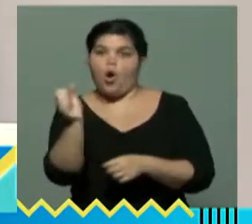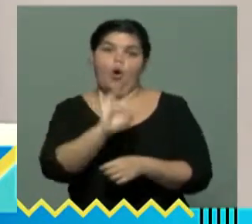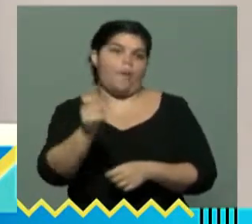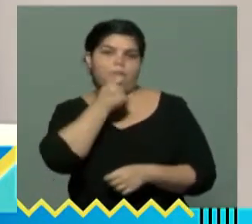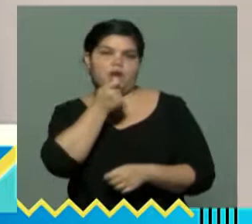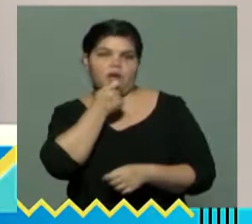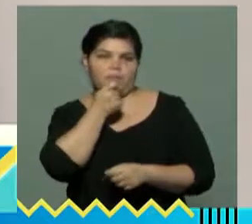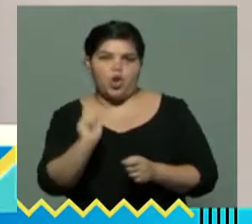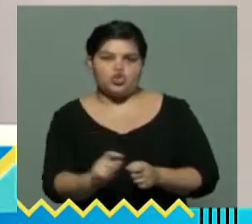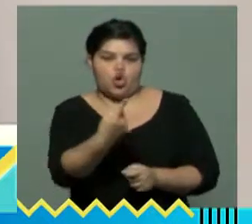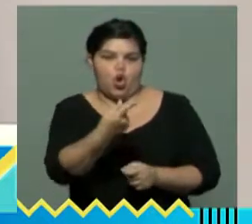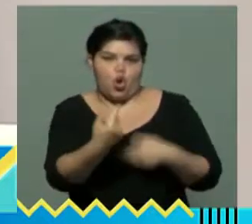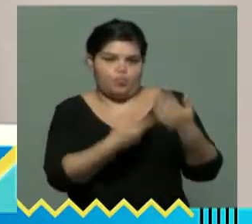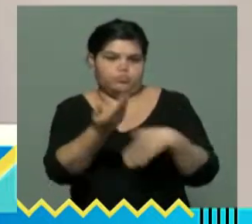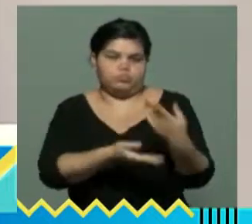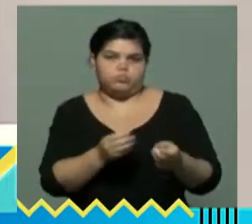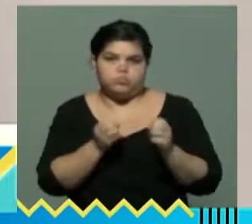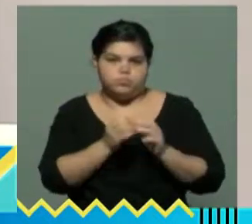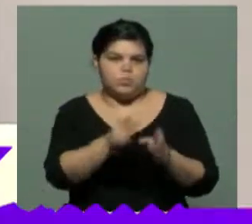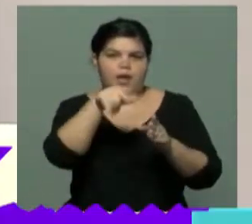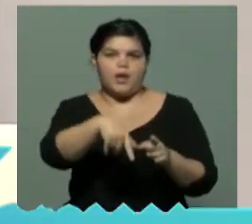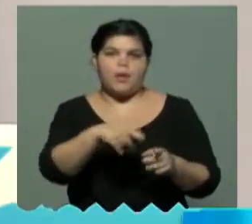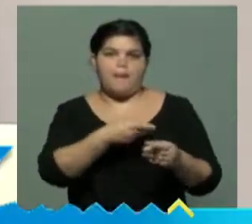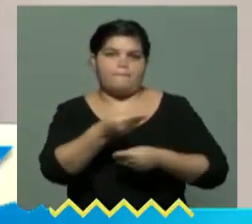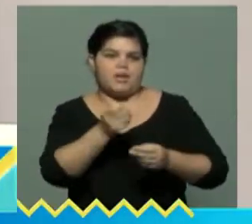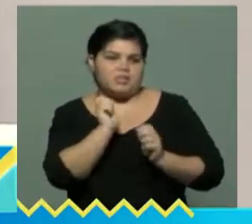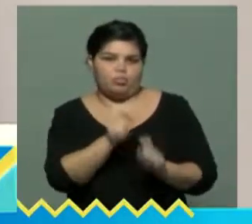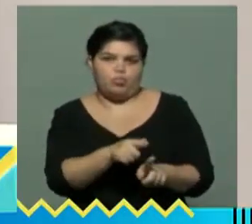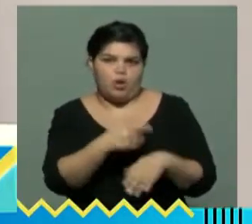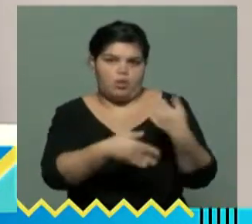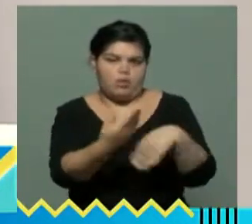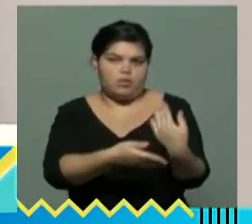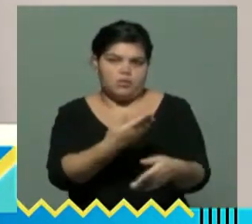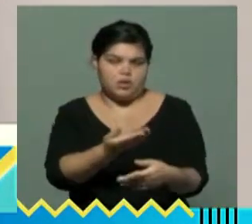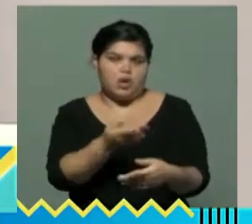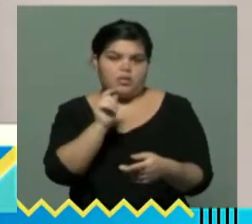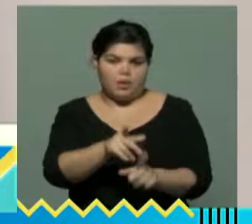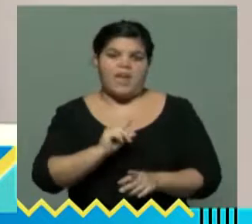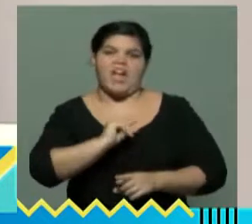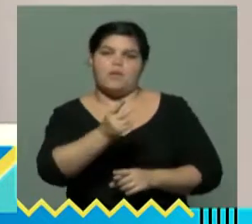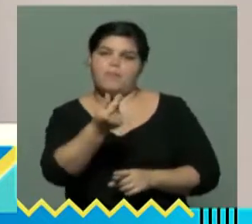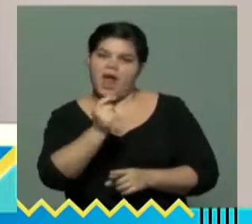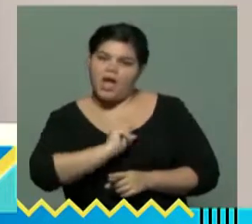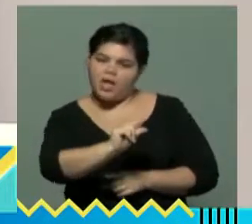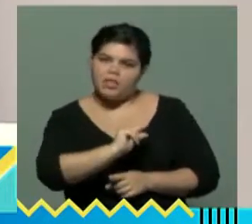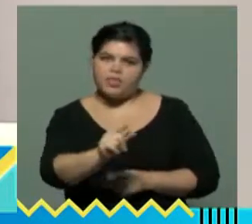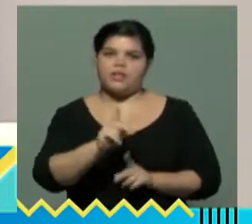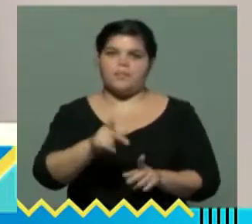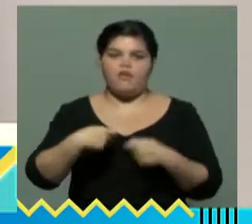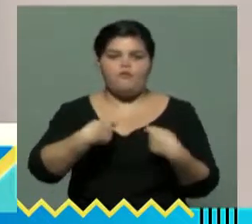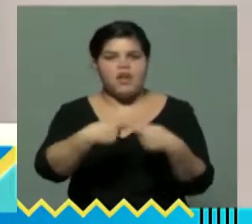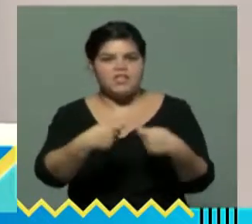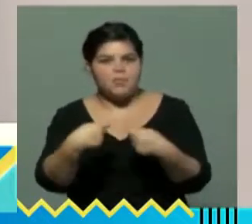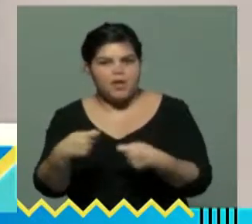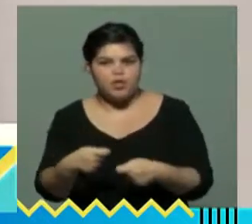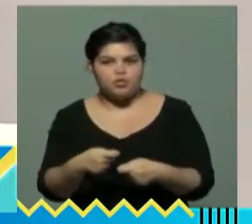de emprender, de su propio emprendimiento, y también se está dando esa a través de créditos, de financiamiento. Entonces estamos